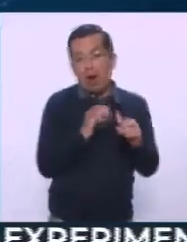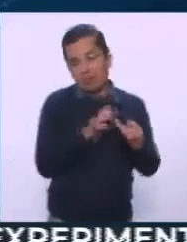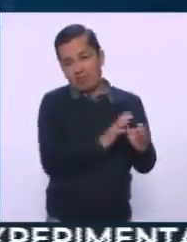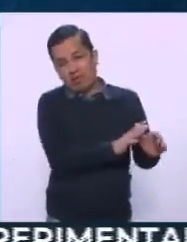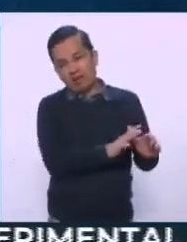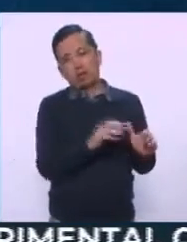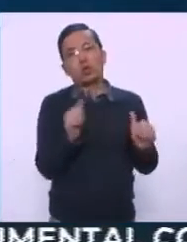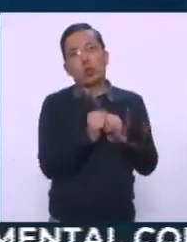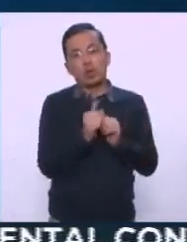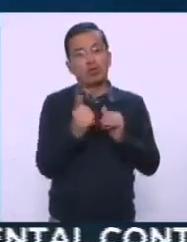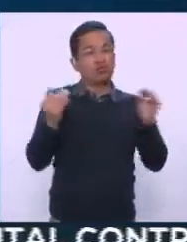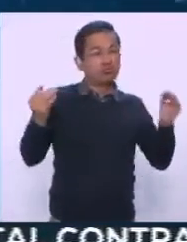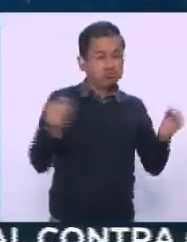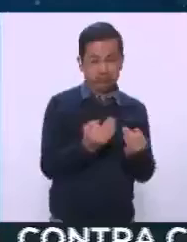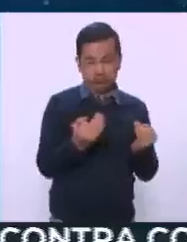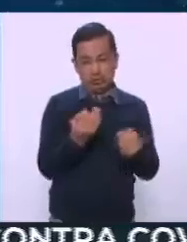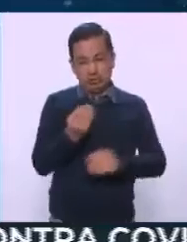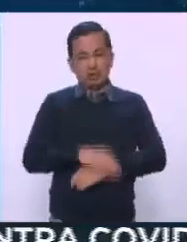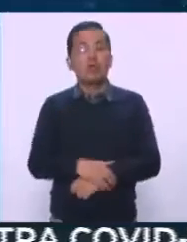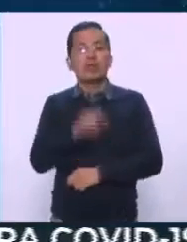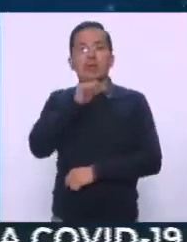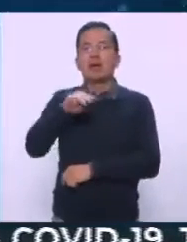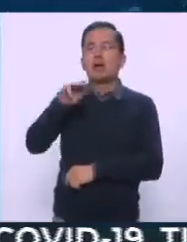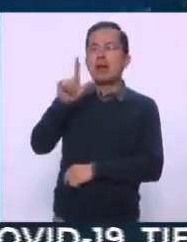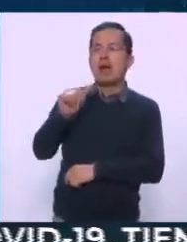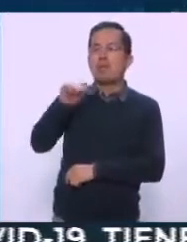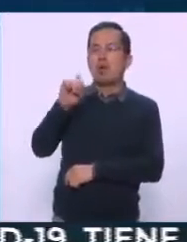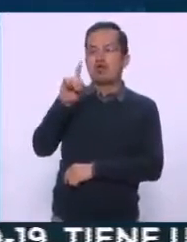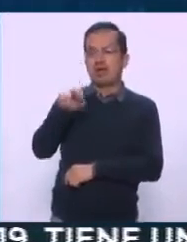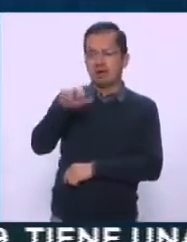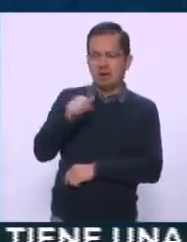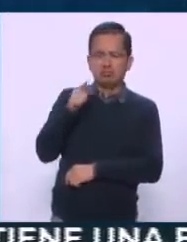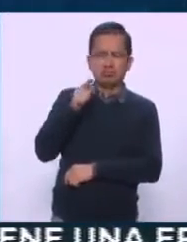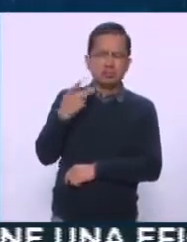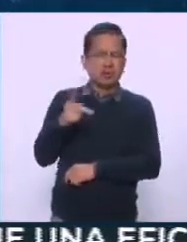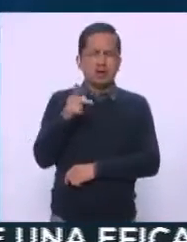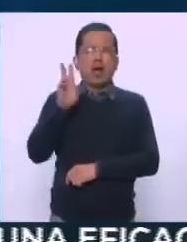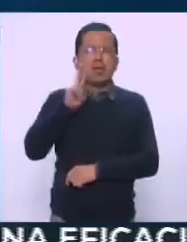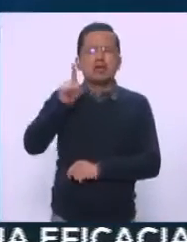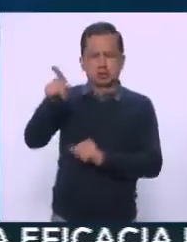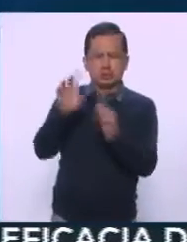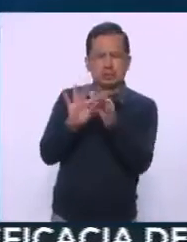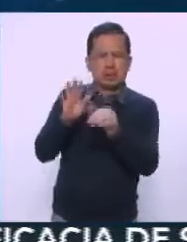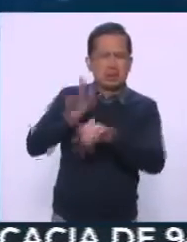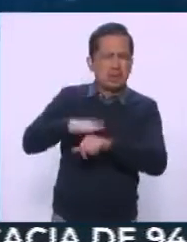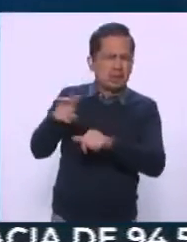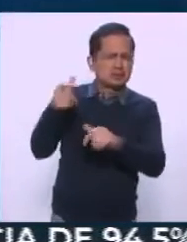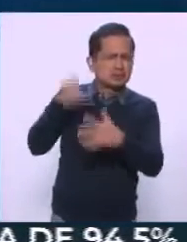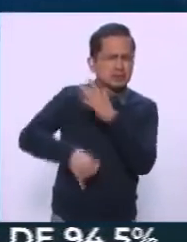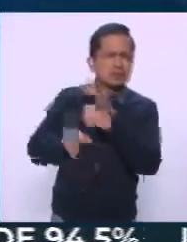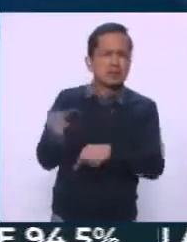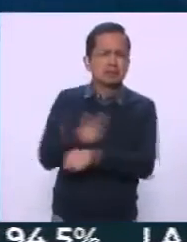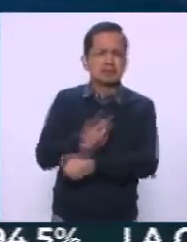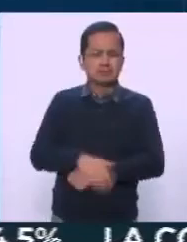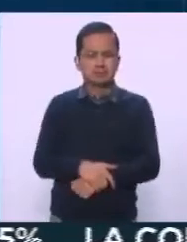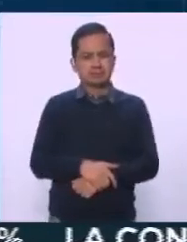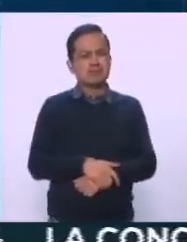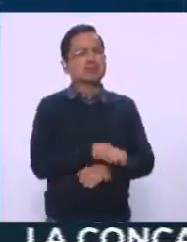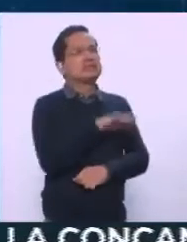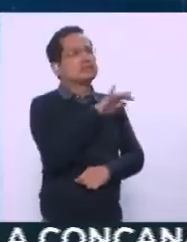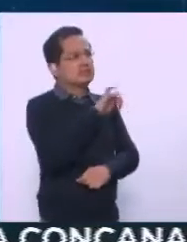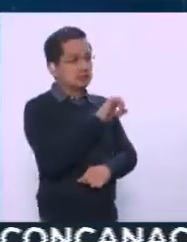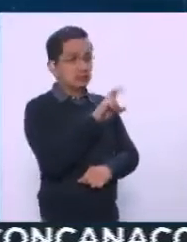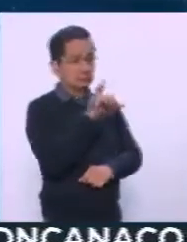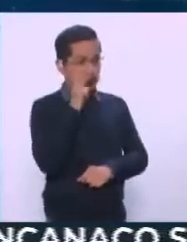Moderna. Más o menos píntanos rápidamente el panorama de dónde nos encontramos ahí. Sí, bueno, ya hay al menos, y digo al menos